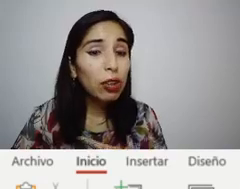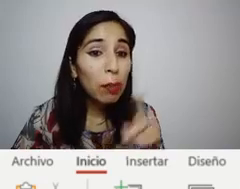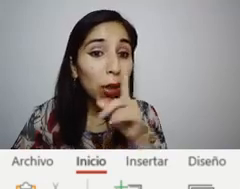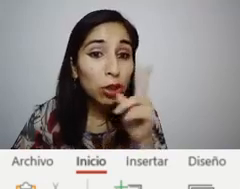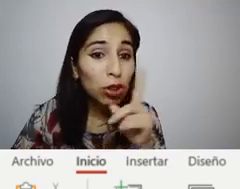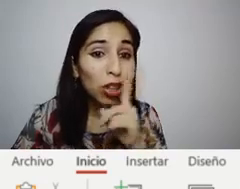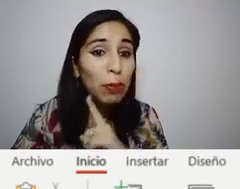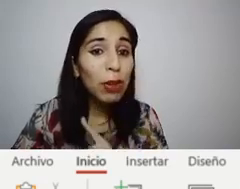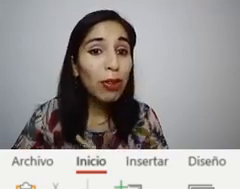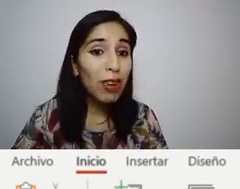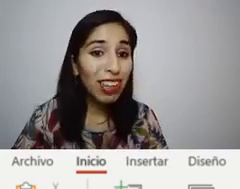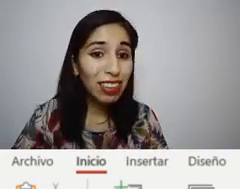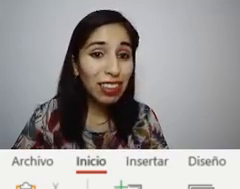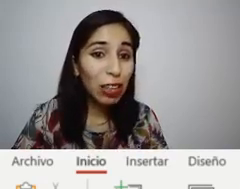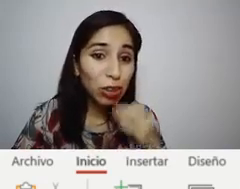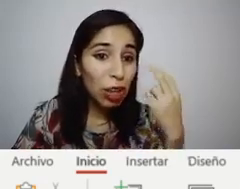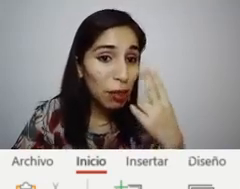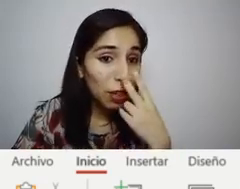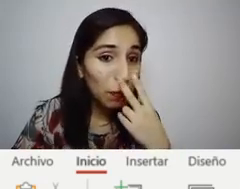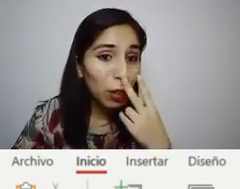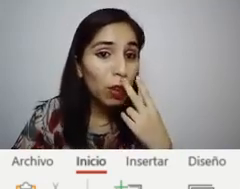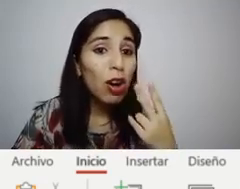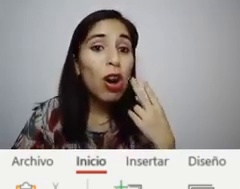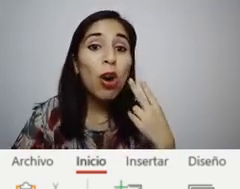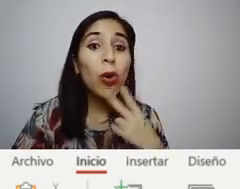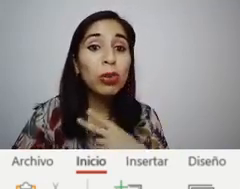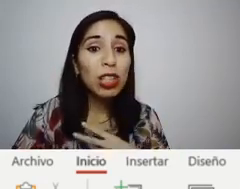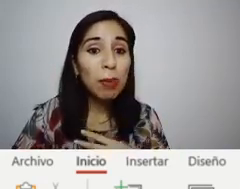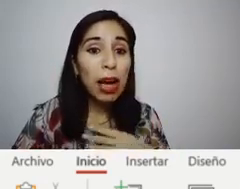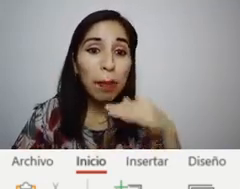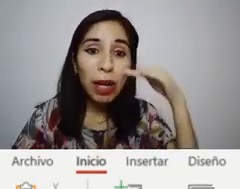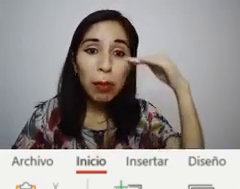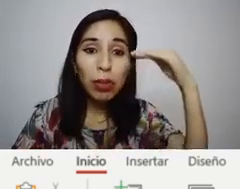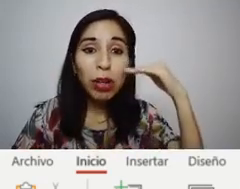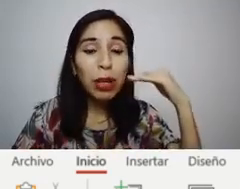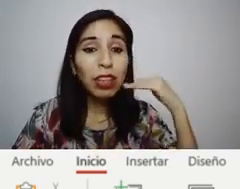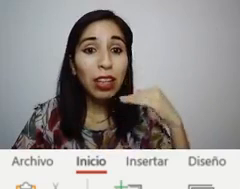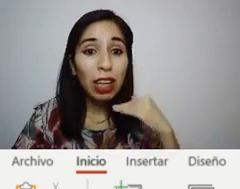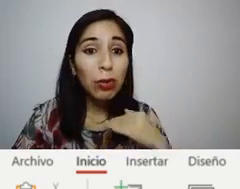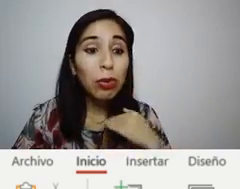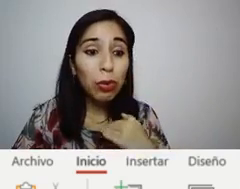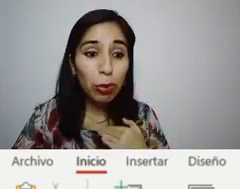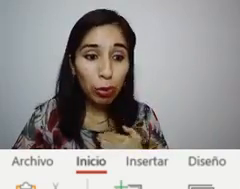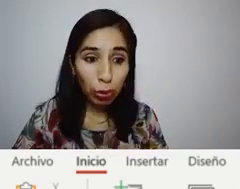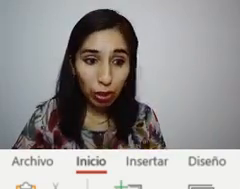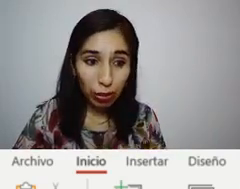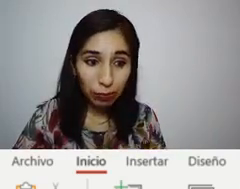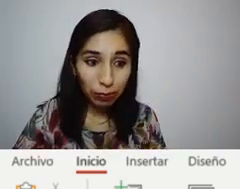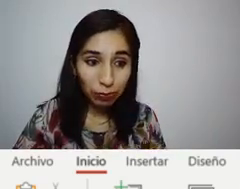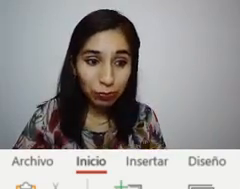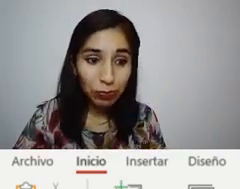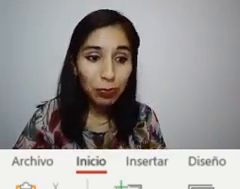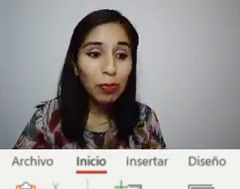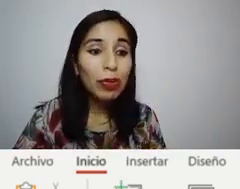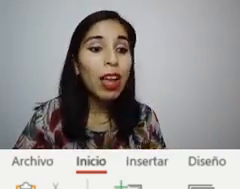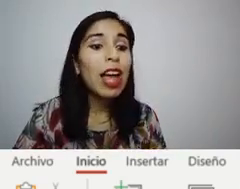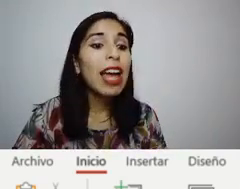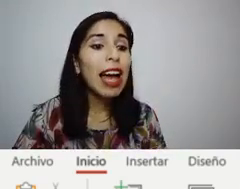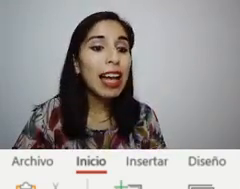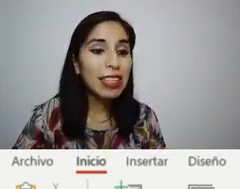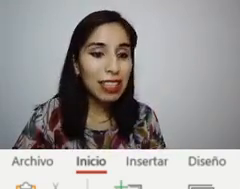trabajando pero yo no le puedo editar solamente puedo observar para poder mantener un orden